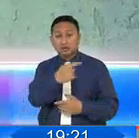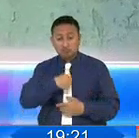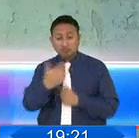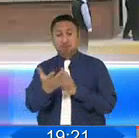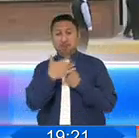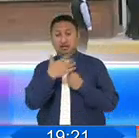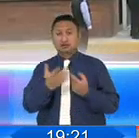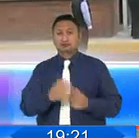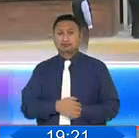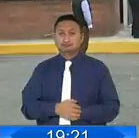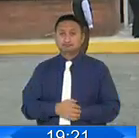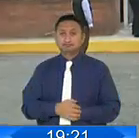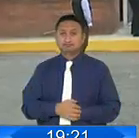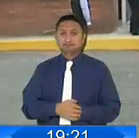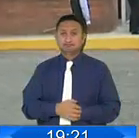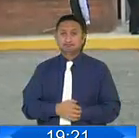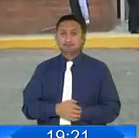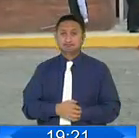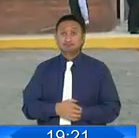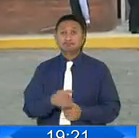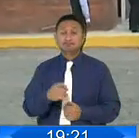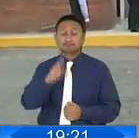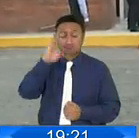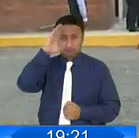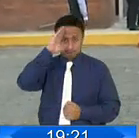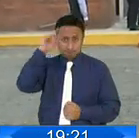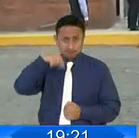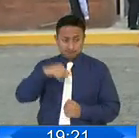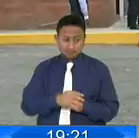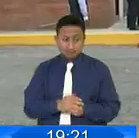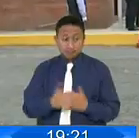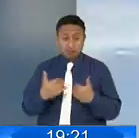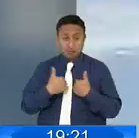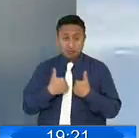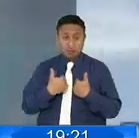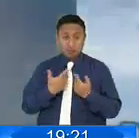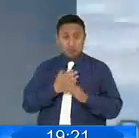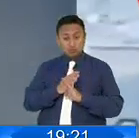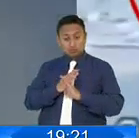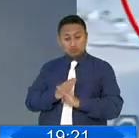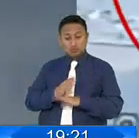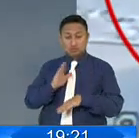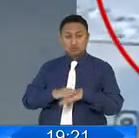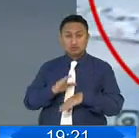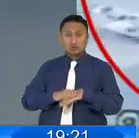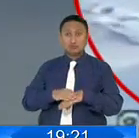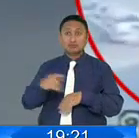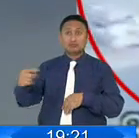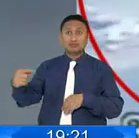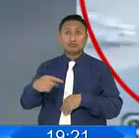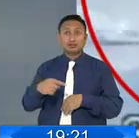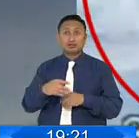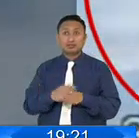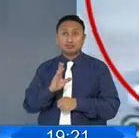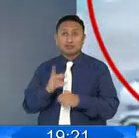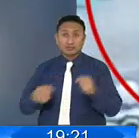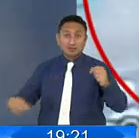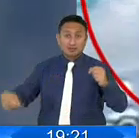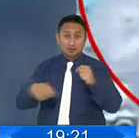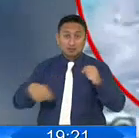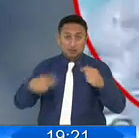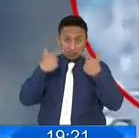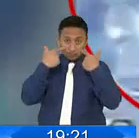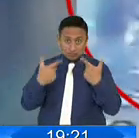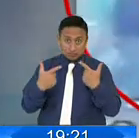mal, señorita. Y los agentes metropolitanos señalaron que temen por su integridad. Esto tras el asesinato de un uniformado mientras vigilaba